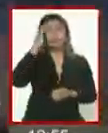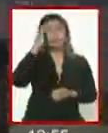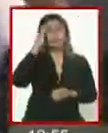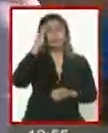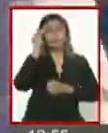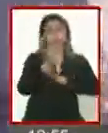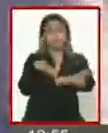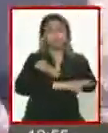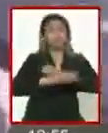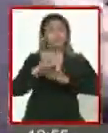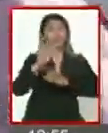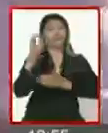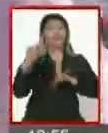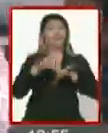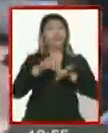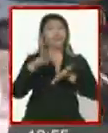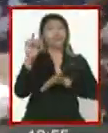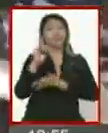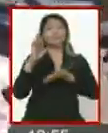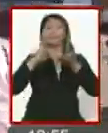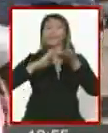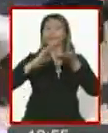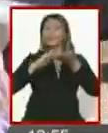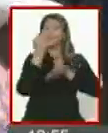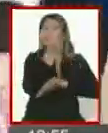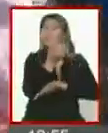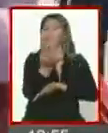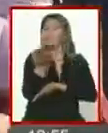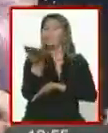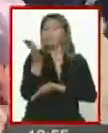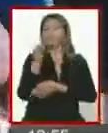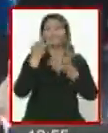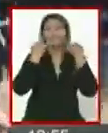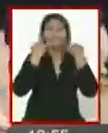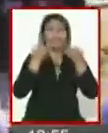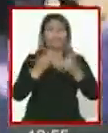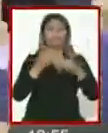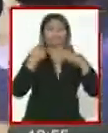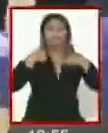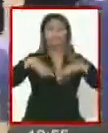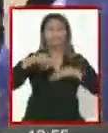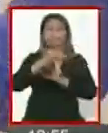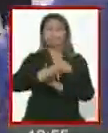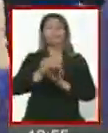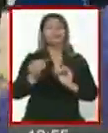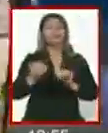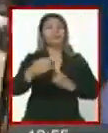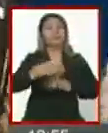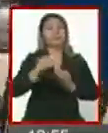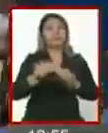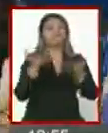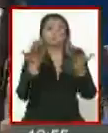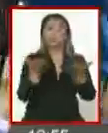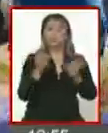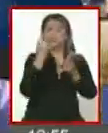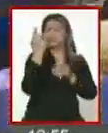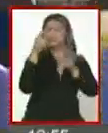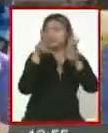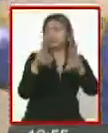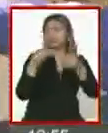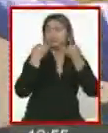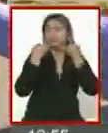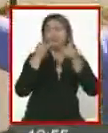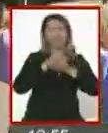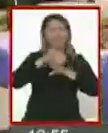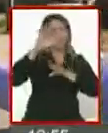del desfalco de los 800 mil bolivianos? Disculpe, cualquier información pueden pasar por nuestra entidad. Ahí hay una persona que le va a dar